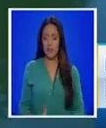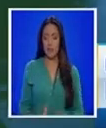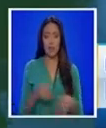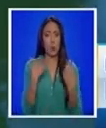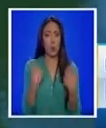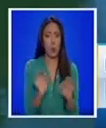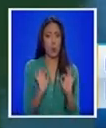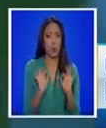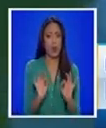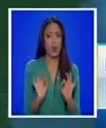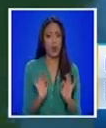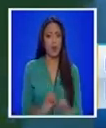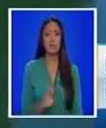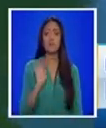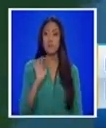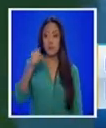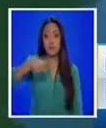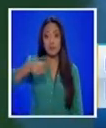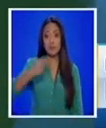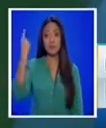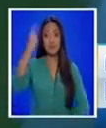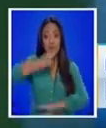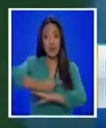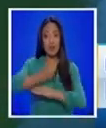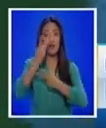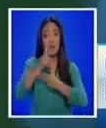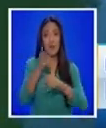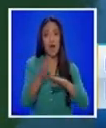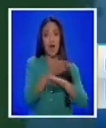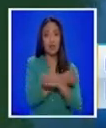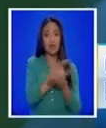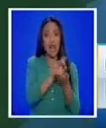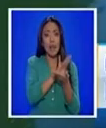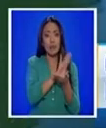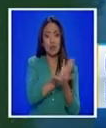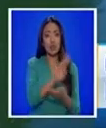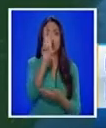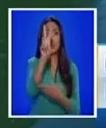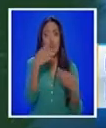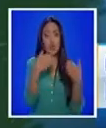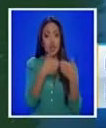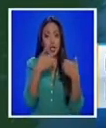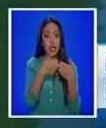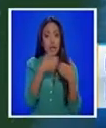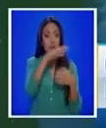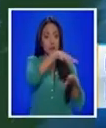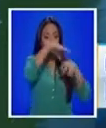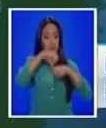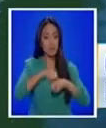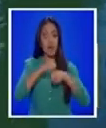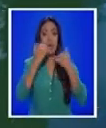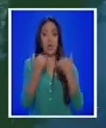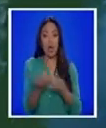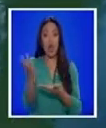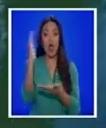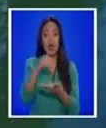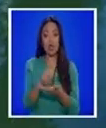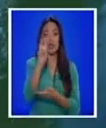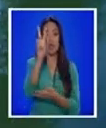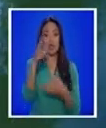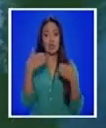impresionante. No solo este día, sino en las eliminatorias consiguieron dos equipos. Y hoy nuevamente están tomando la